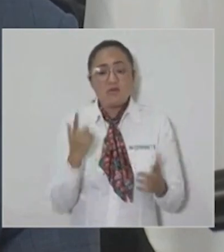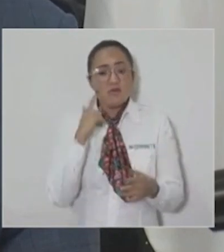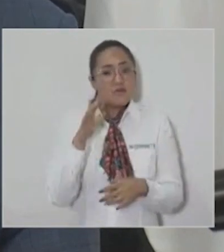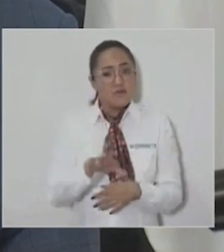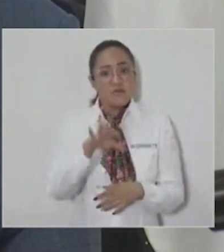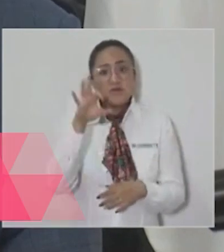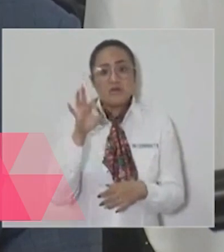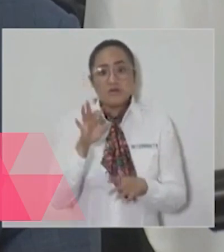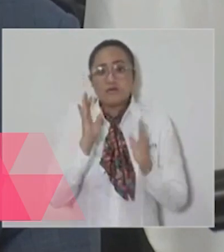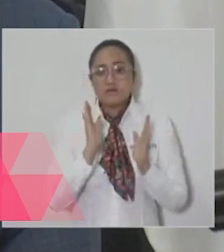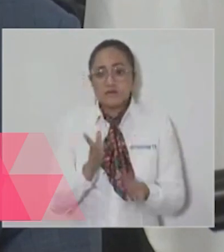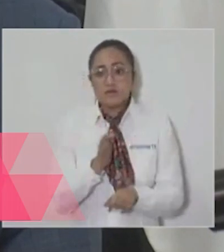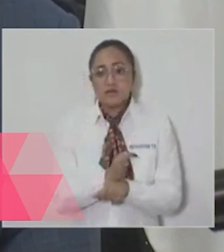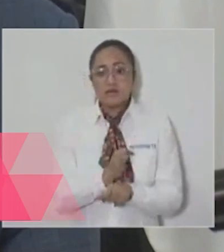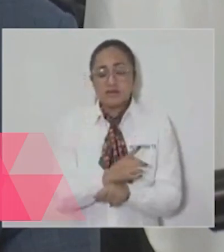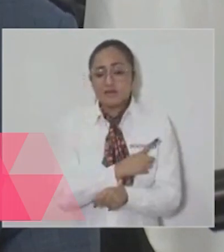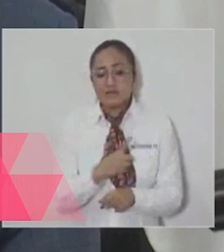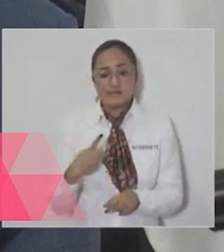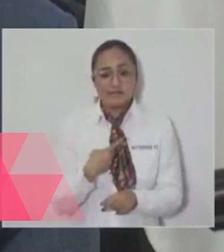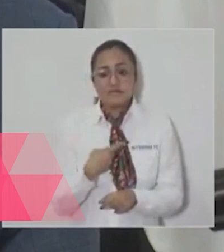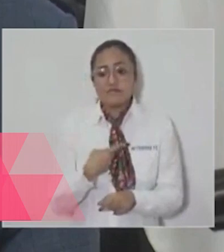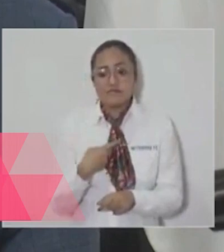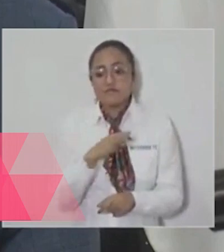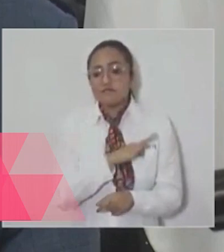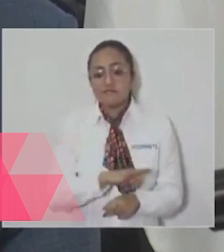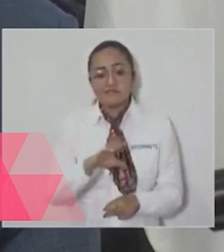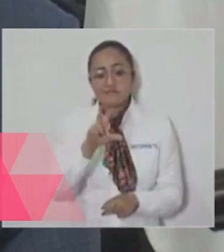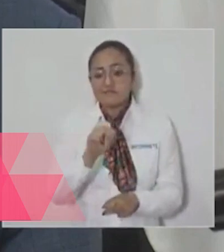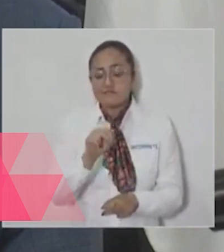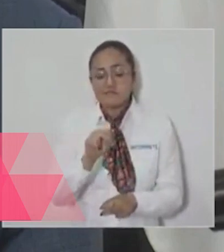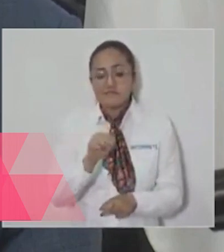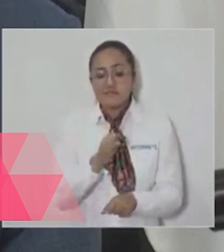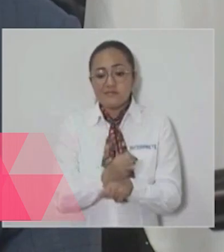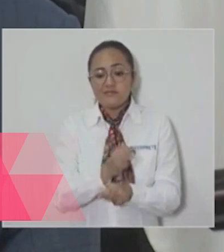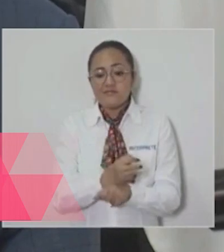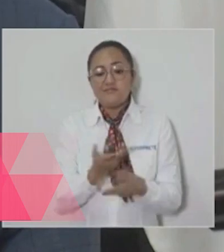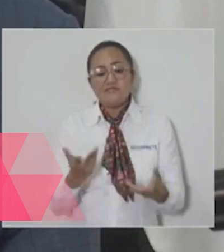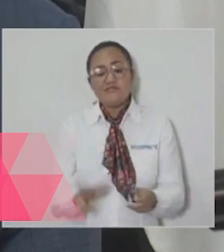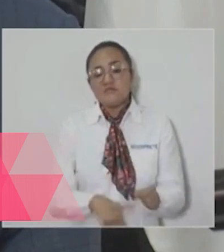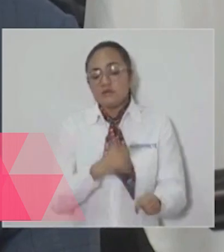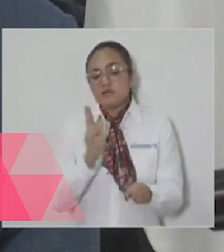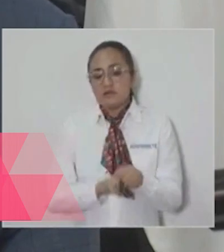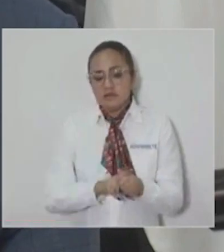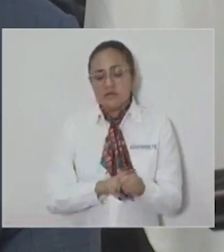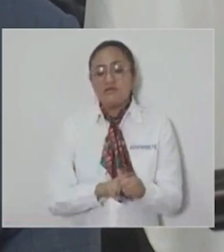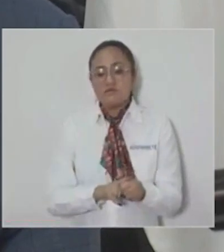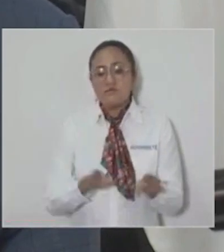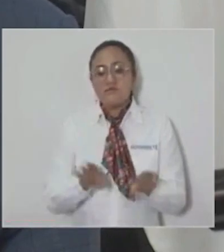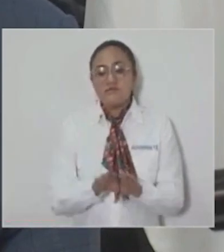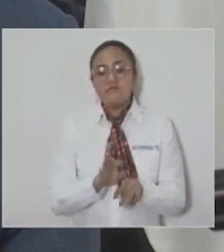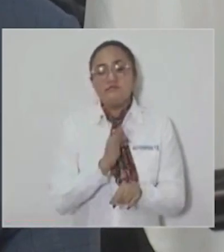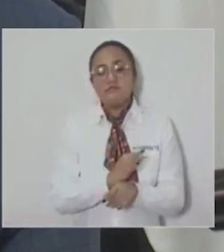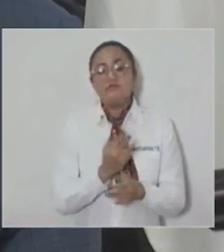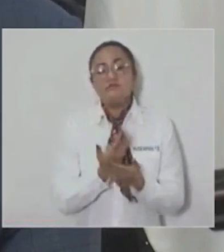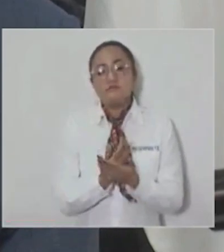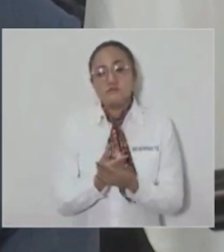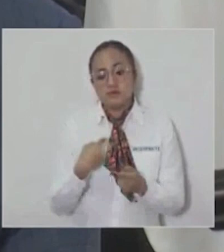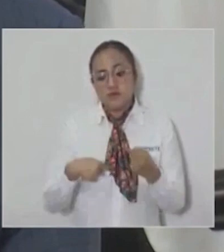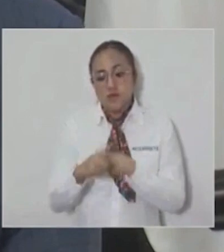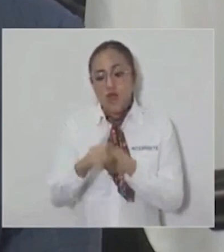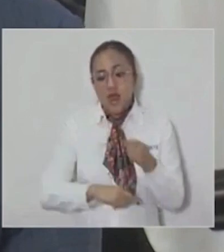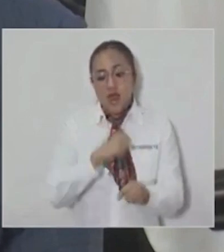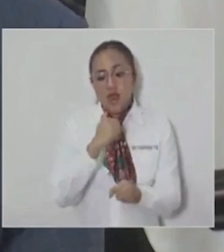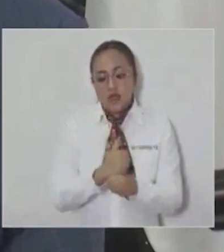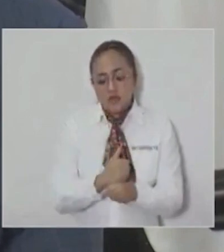no Buscamos que entre todos nos protejamos no vamos a poder estar en una actividad normal como lo esperamos todos en este año entonces